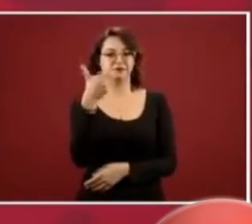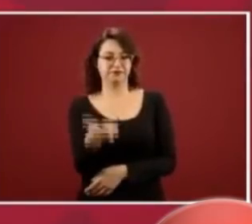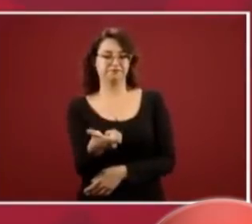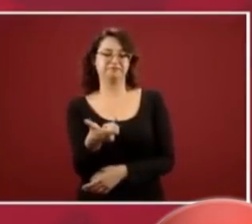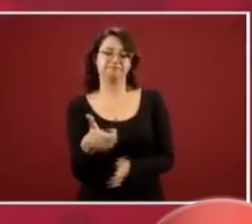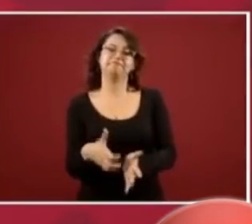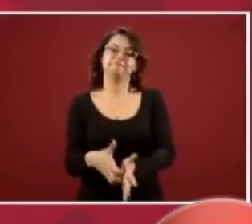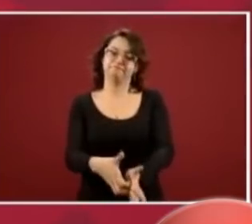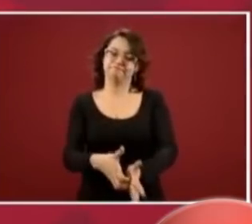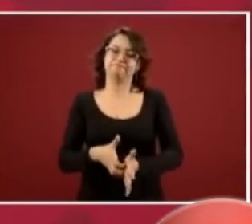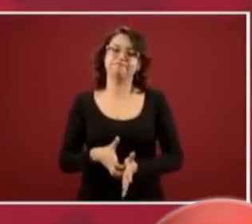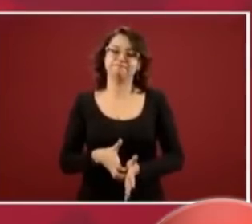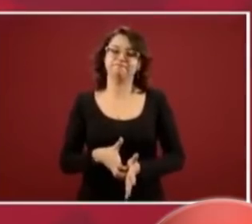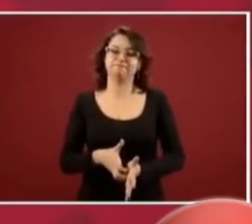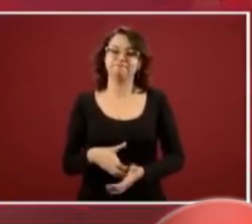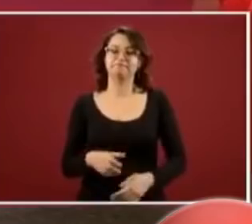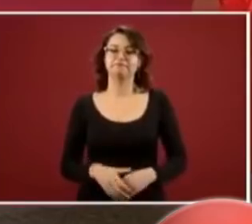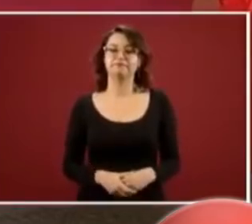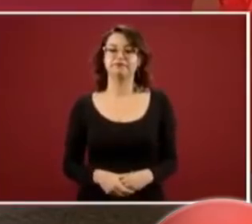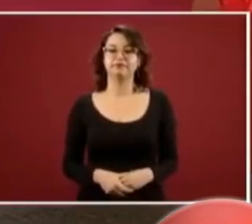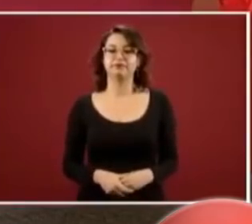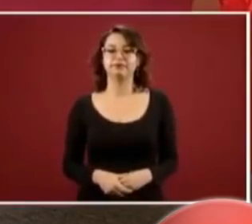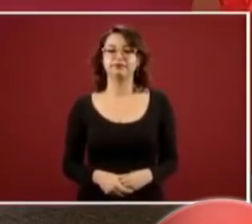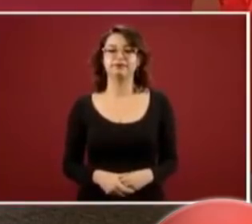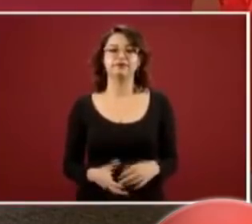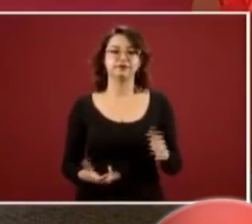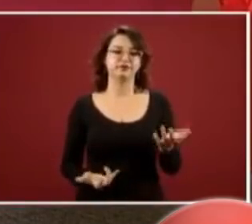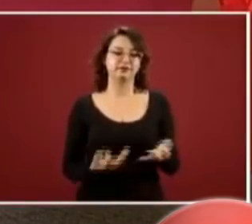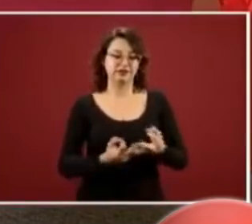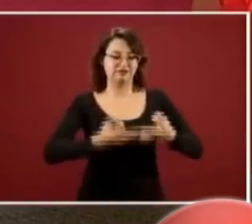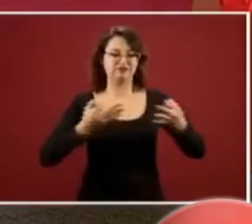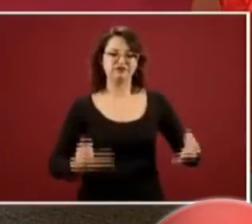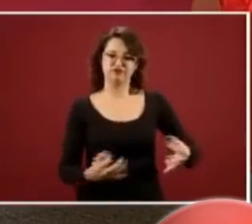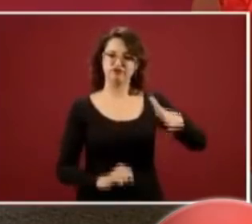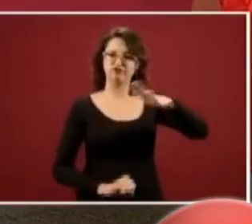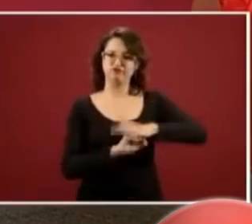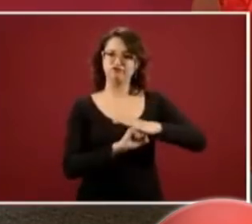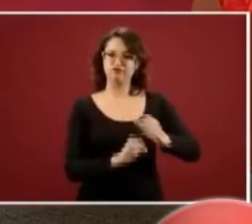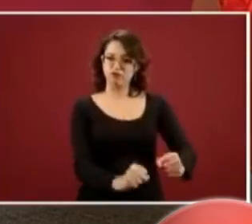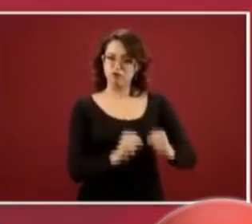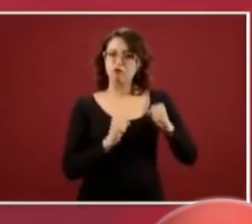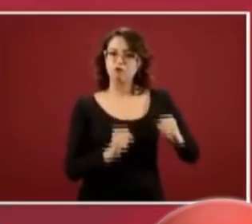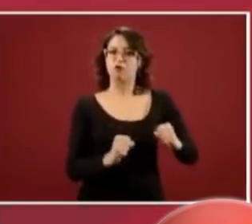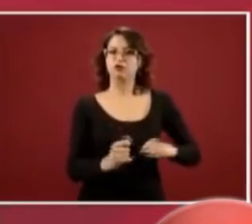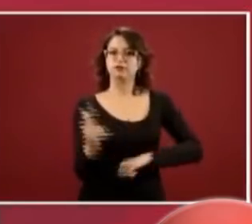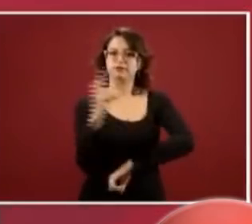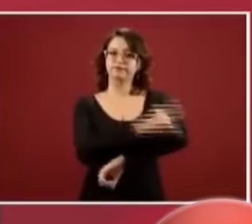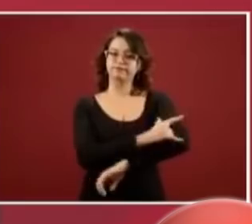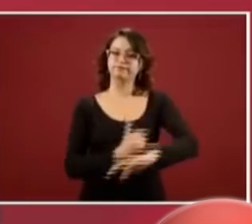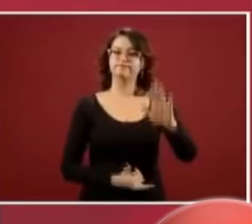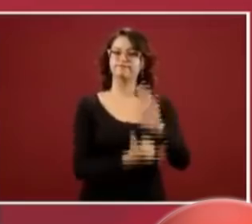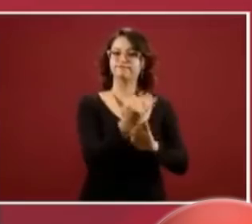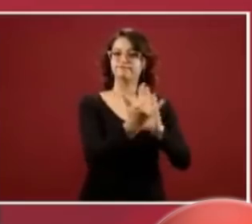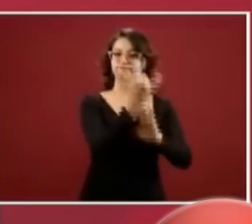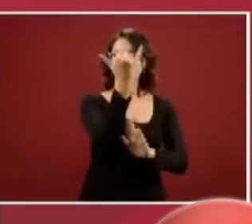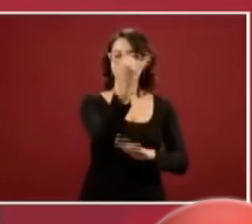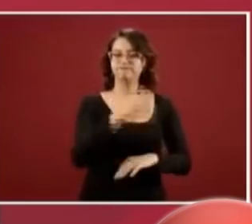pesos y se va a construir en tierra firme, en suelo firme.